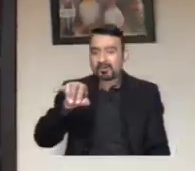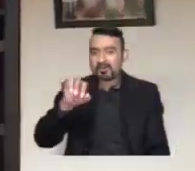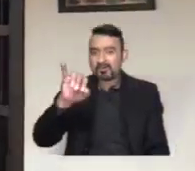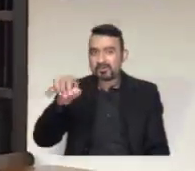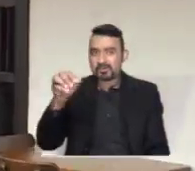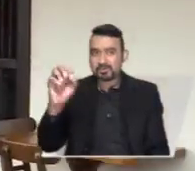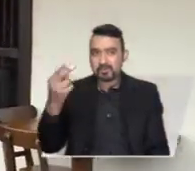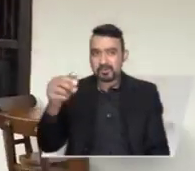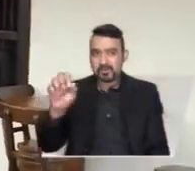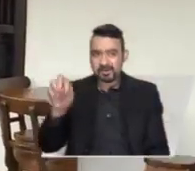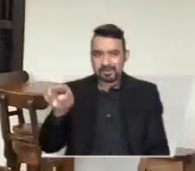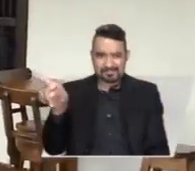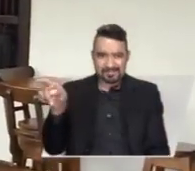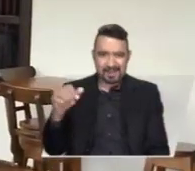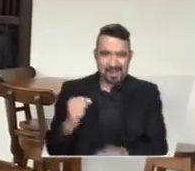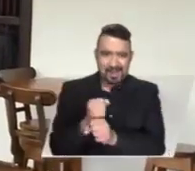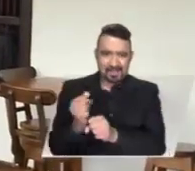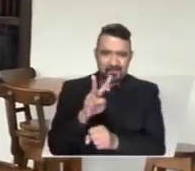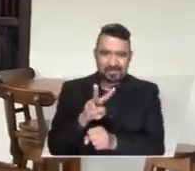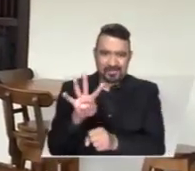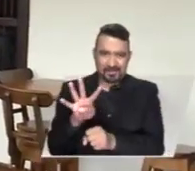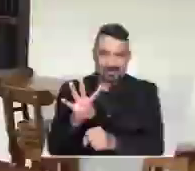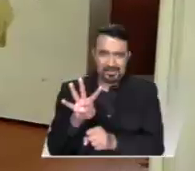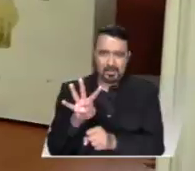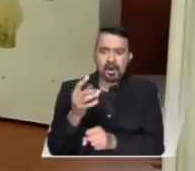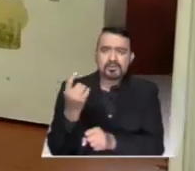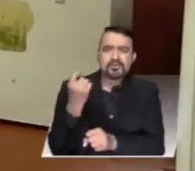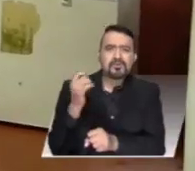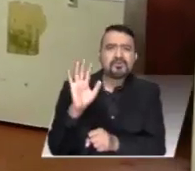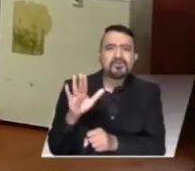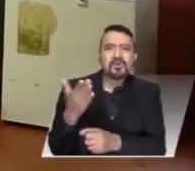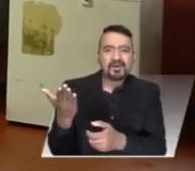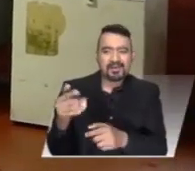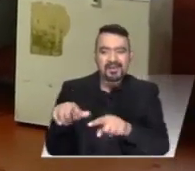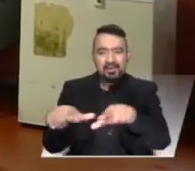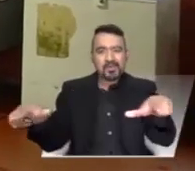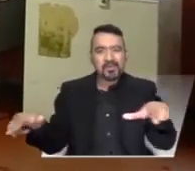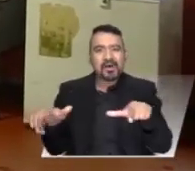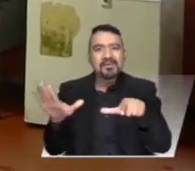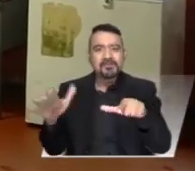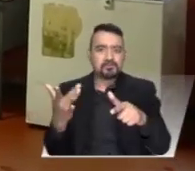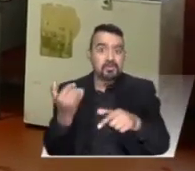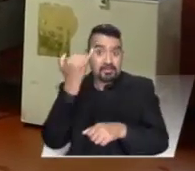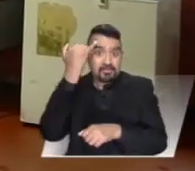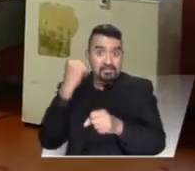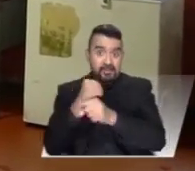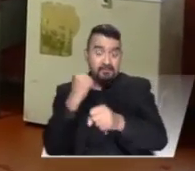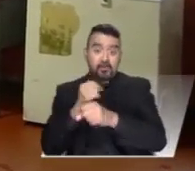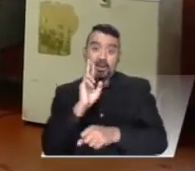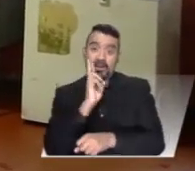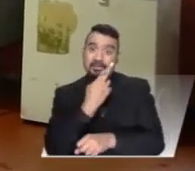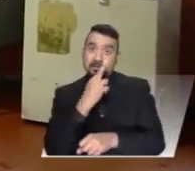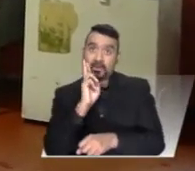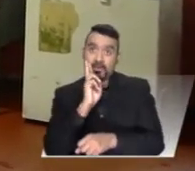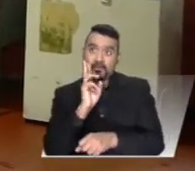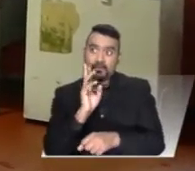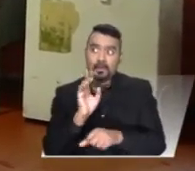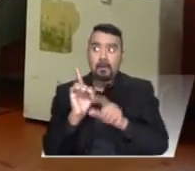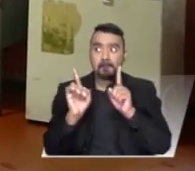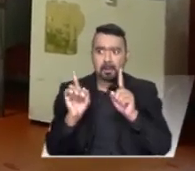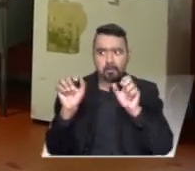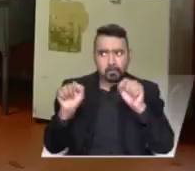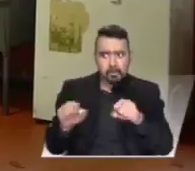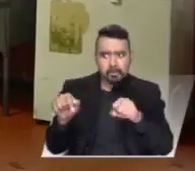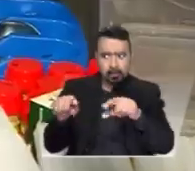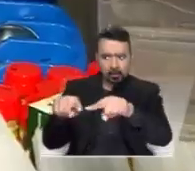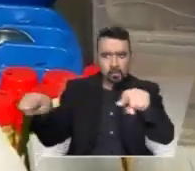Tiene 24 años y hace poco inició con un proyecto de restaurante en el corregimiento. Aunque un aeropuerto traería más gente